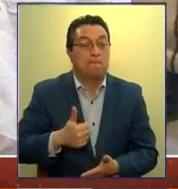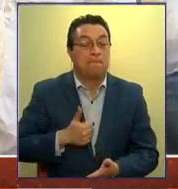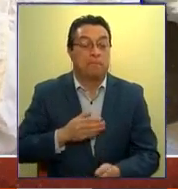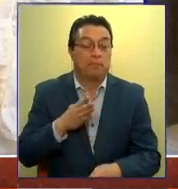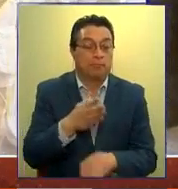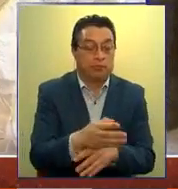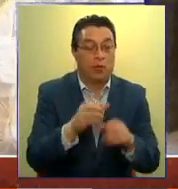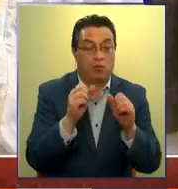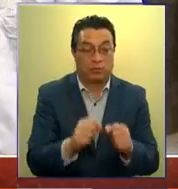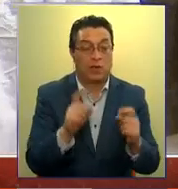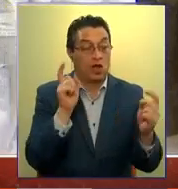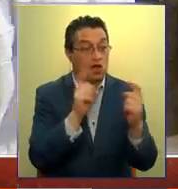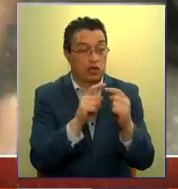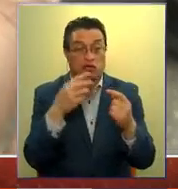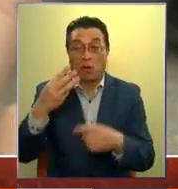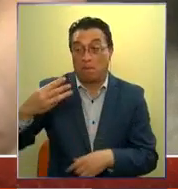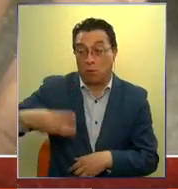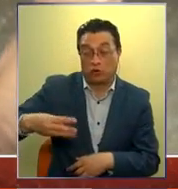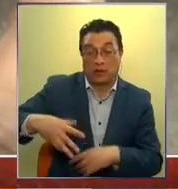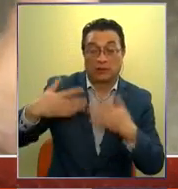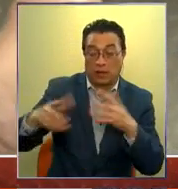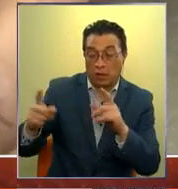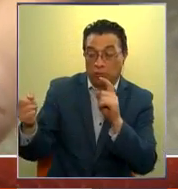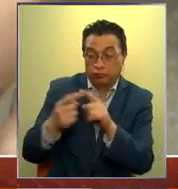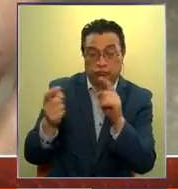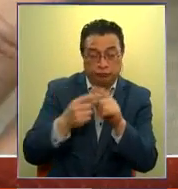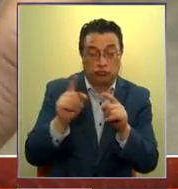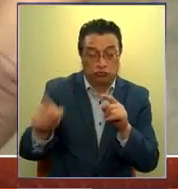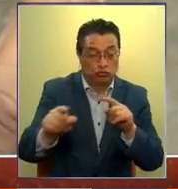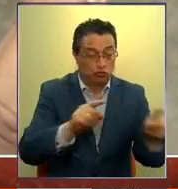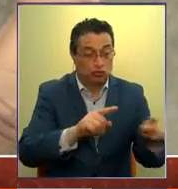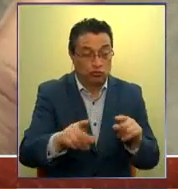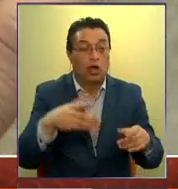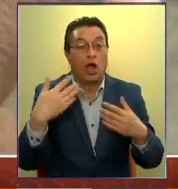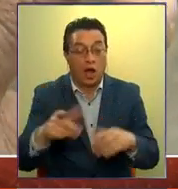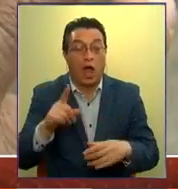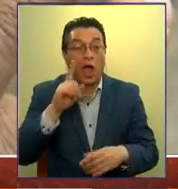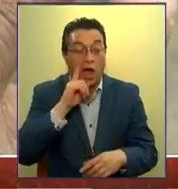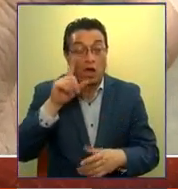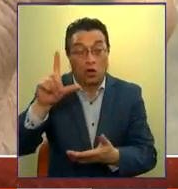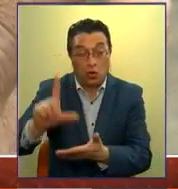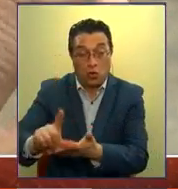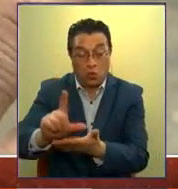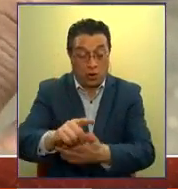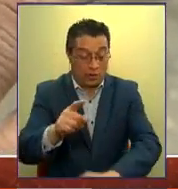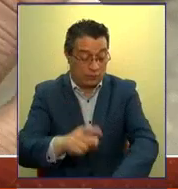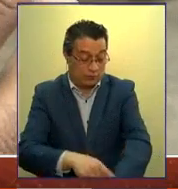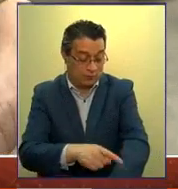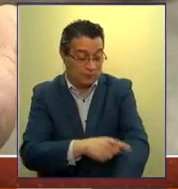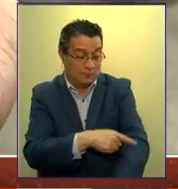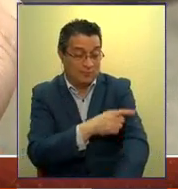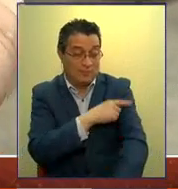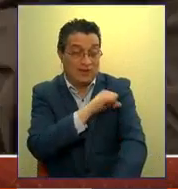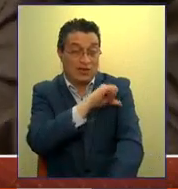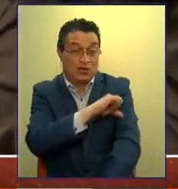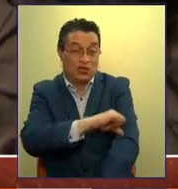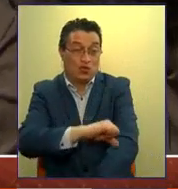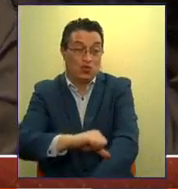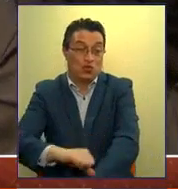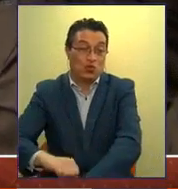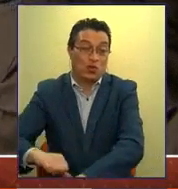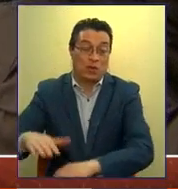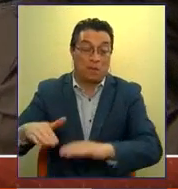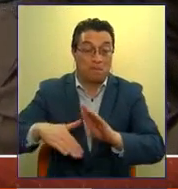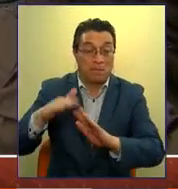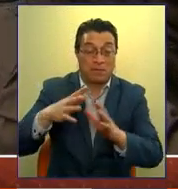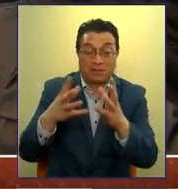lo han hecho con las municipalidades a lo largo del país. Y van a ver en las principales ciudades de nuestro país, las más